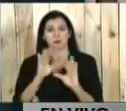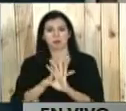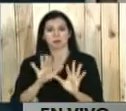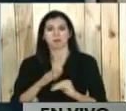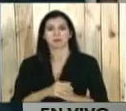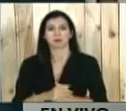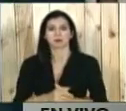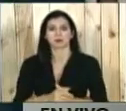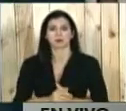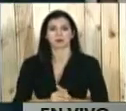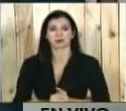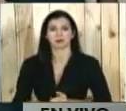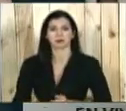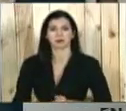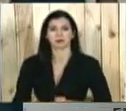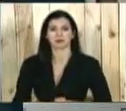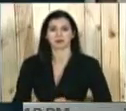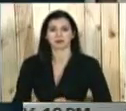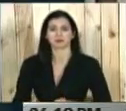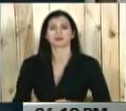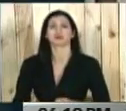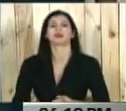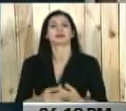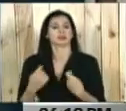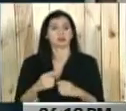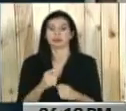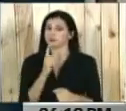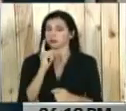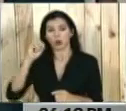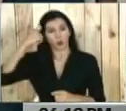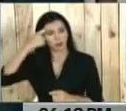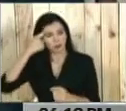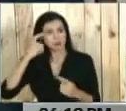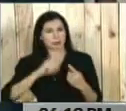actualizando pues la necesidad de relaciones de respeto,